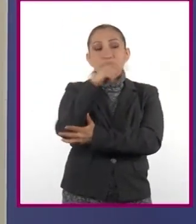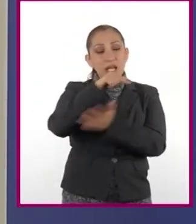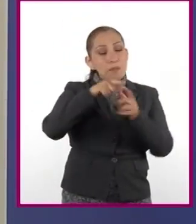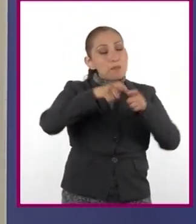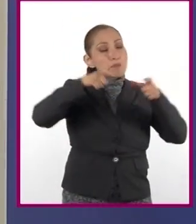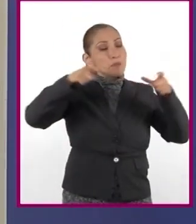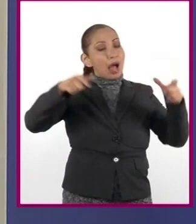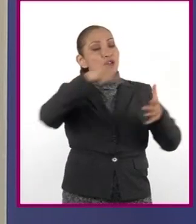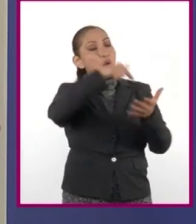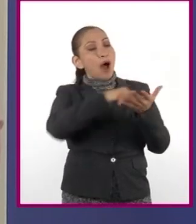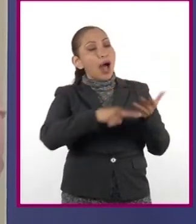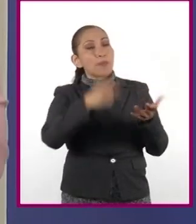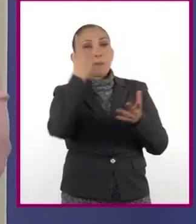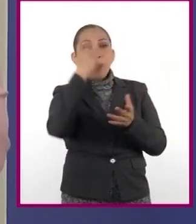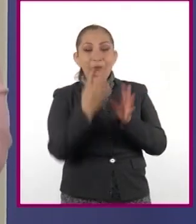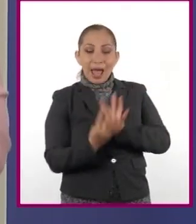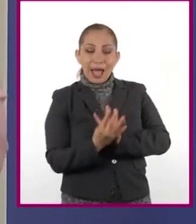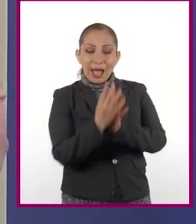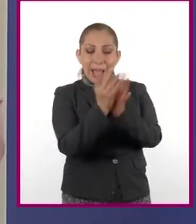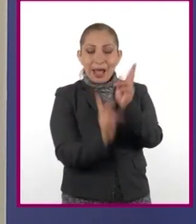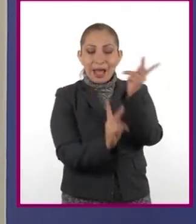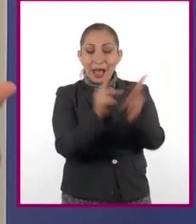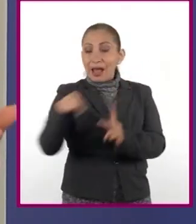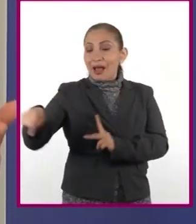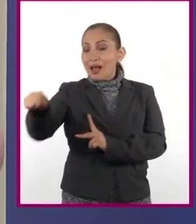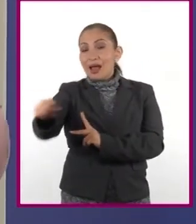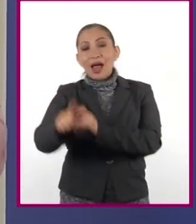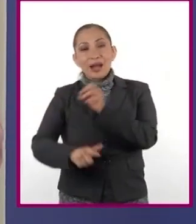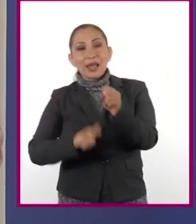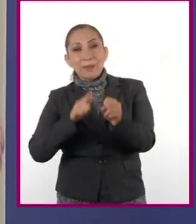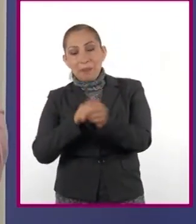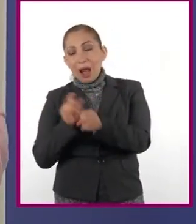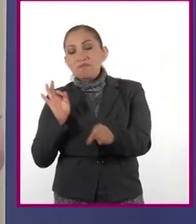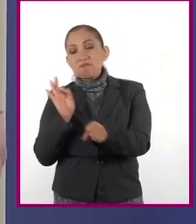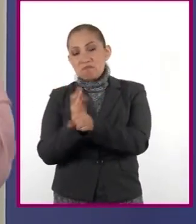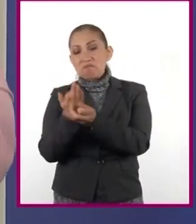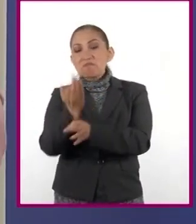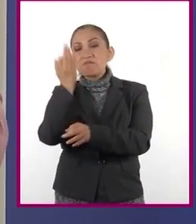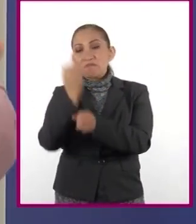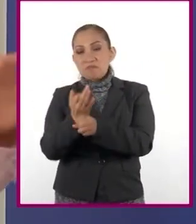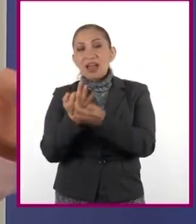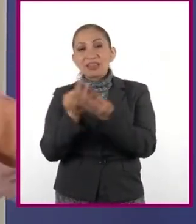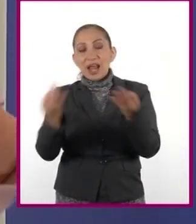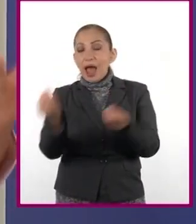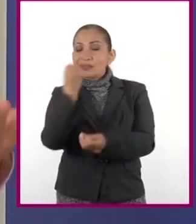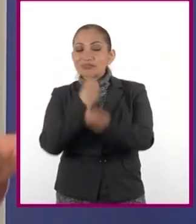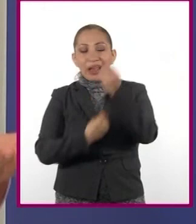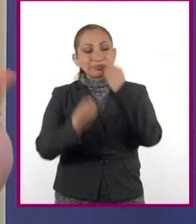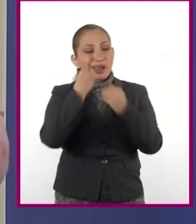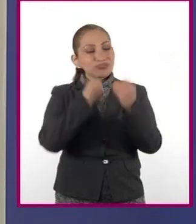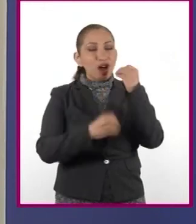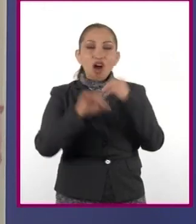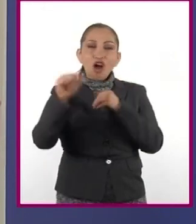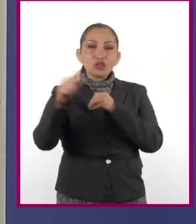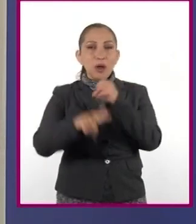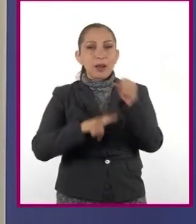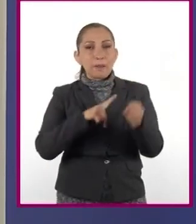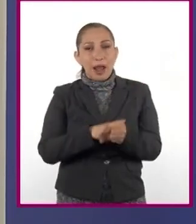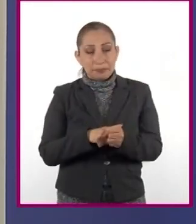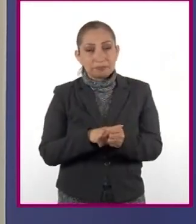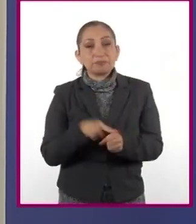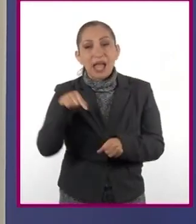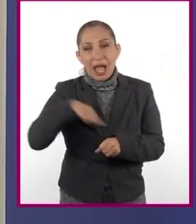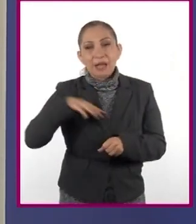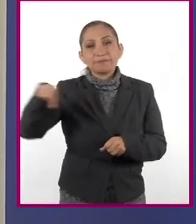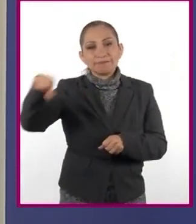espacios ocupados por la hierba y por lo tanto asegura suficientes tierras de pastoreo para los herbívoros